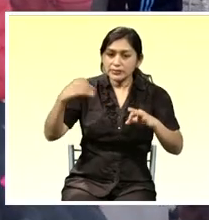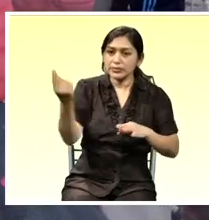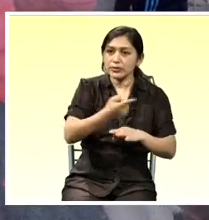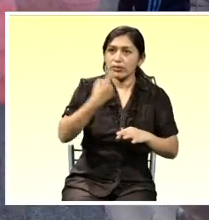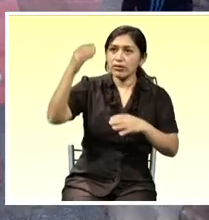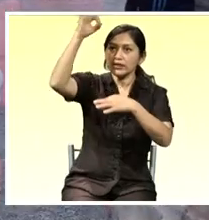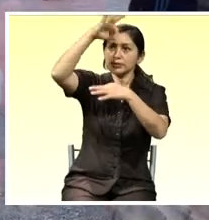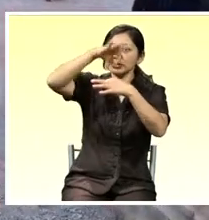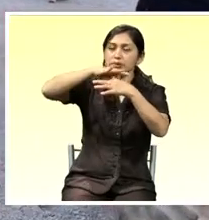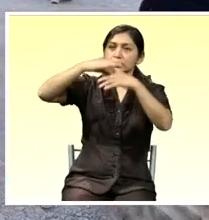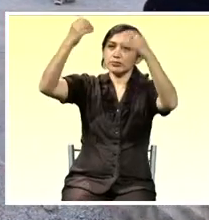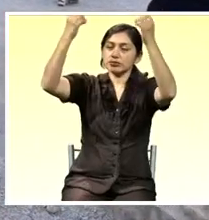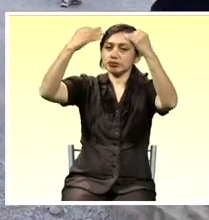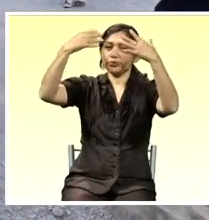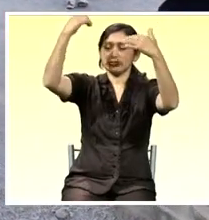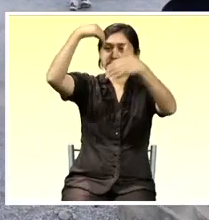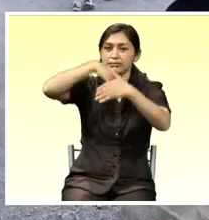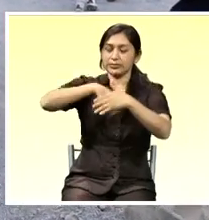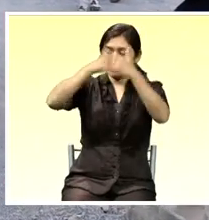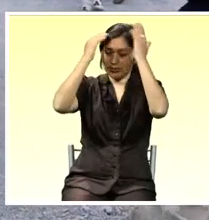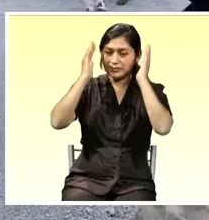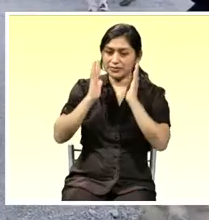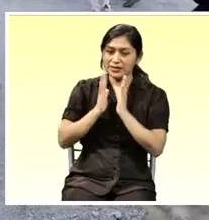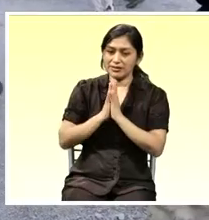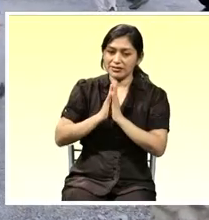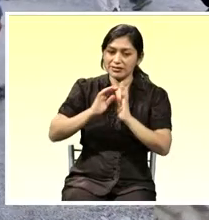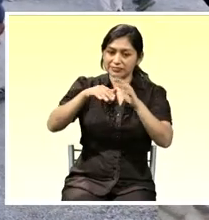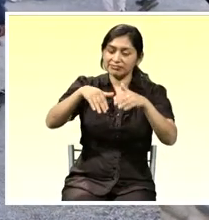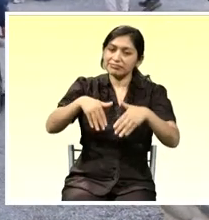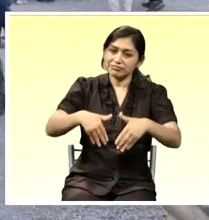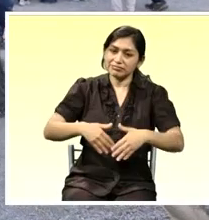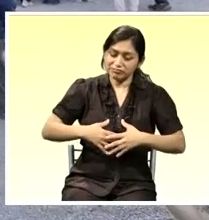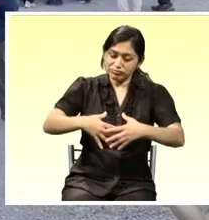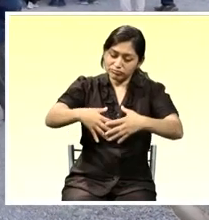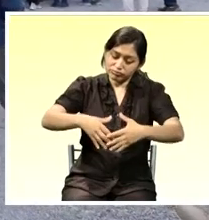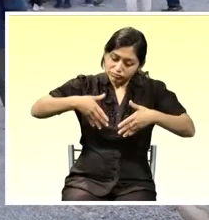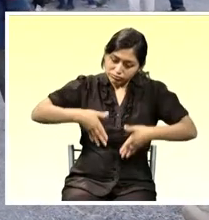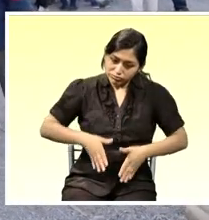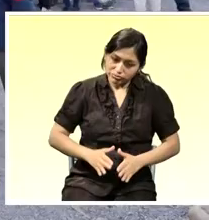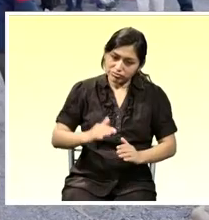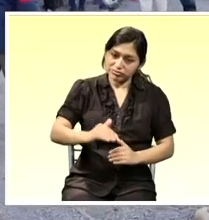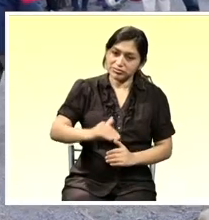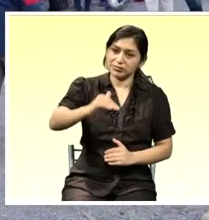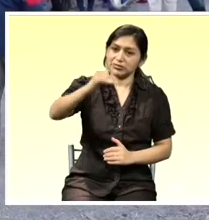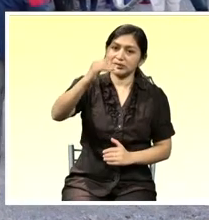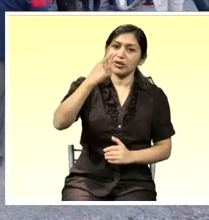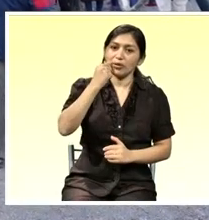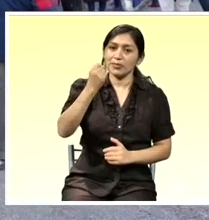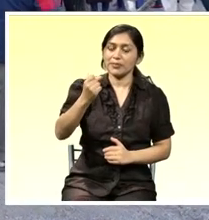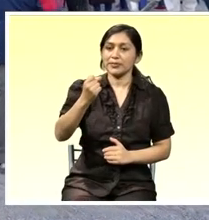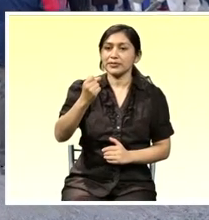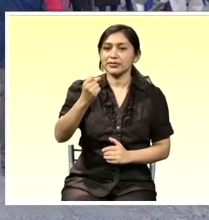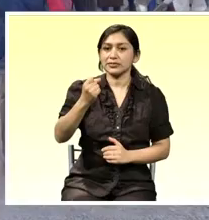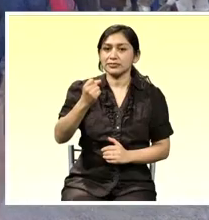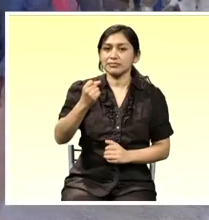Y por obra del Espíritu Santo se encarnó de María la Virgen y se hizo hombre. Y por